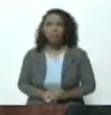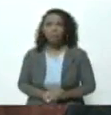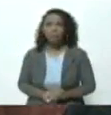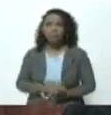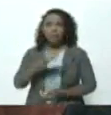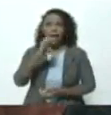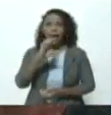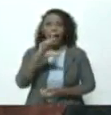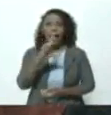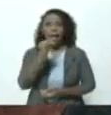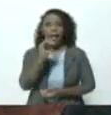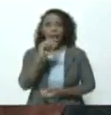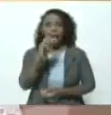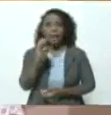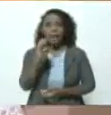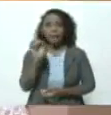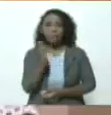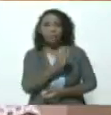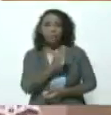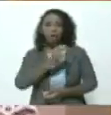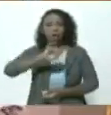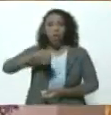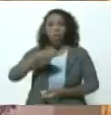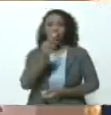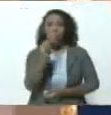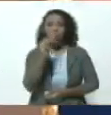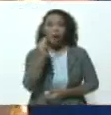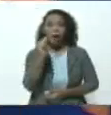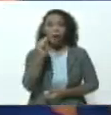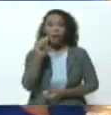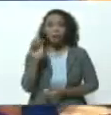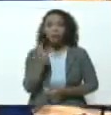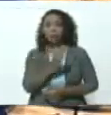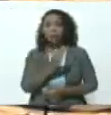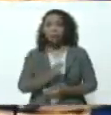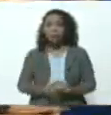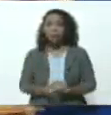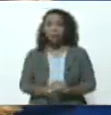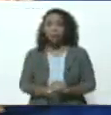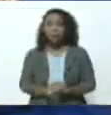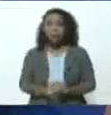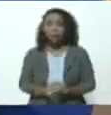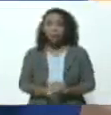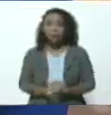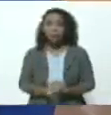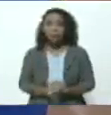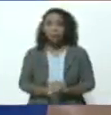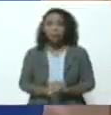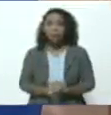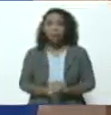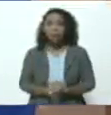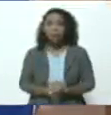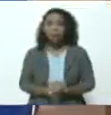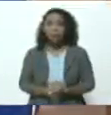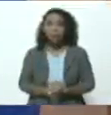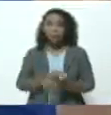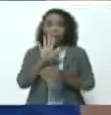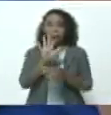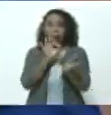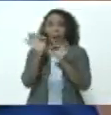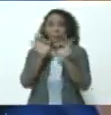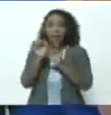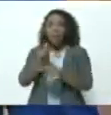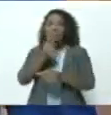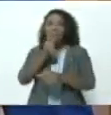Eline Figueroa, Juana Andrea Solórzano. Hay que decir que Juana, y hay que explicar quién es